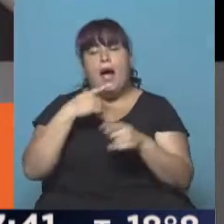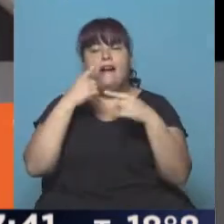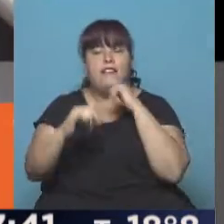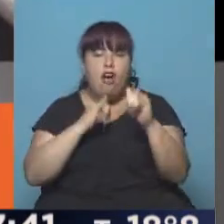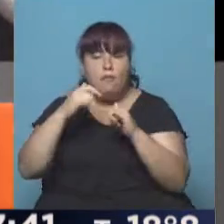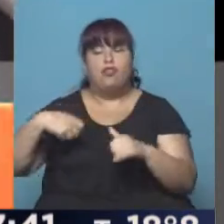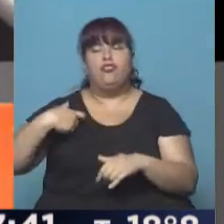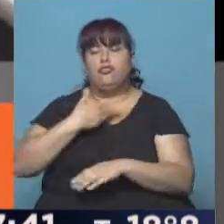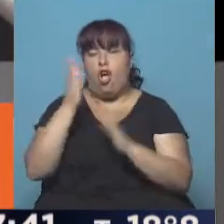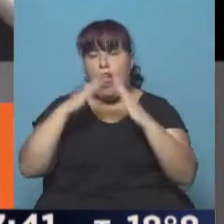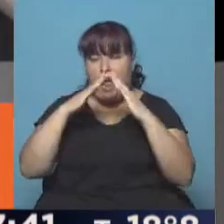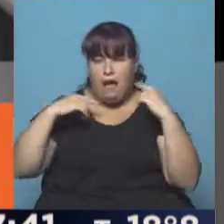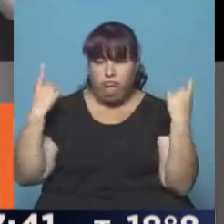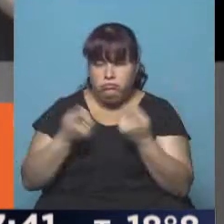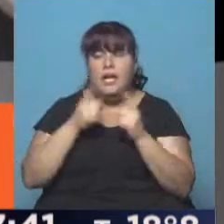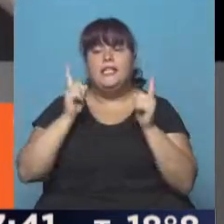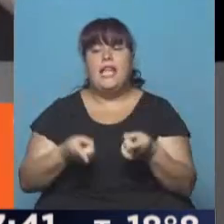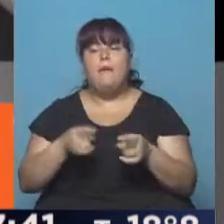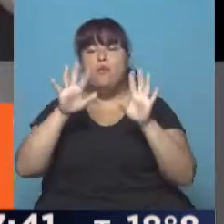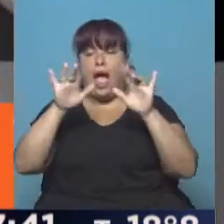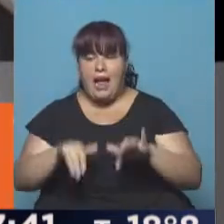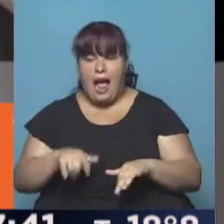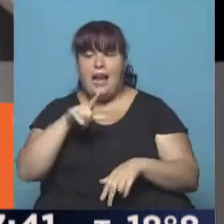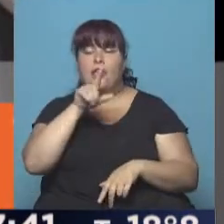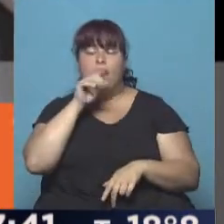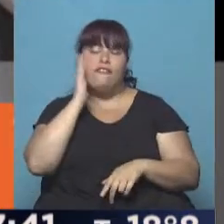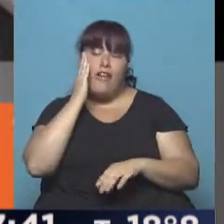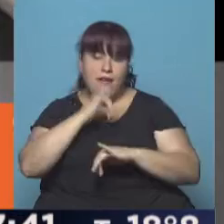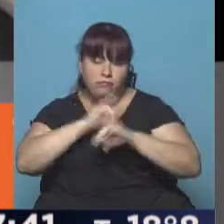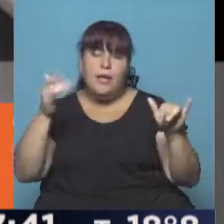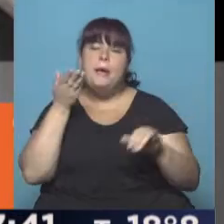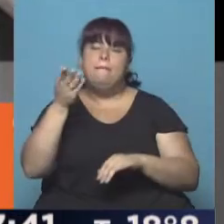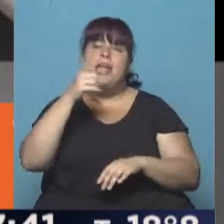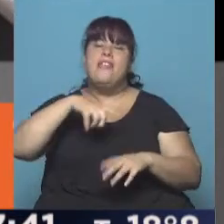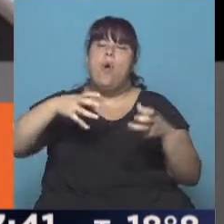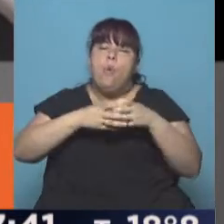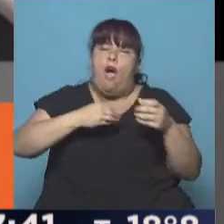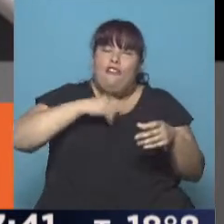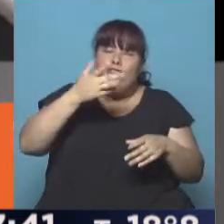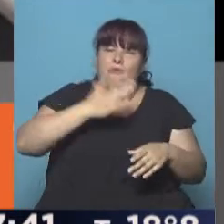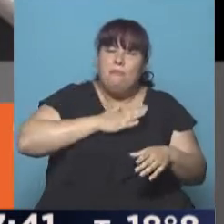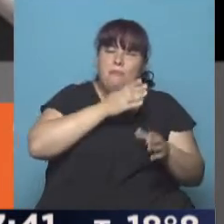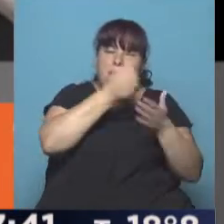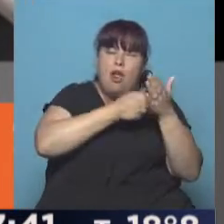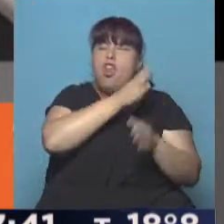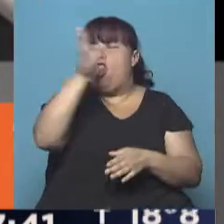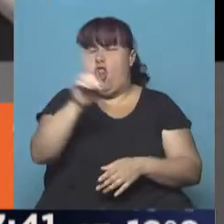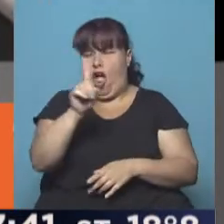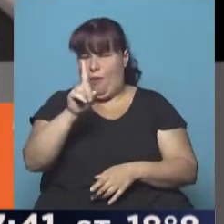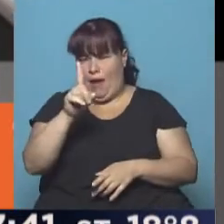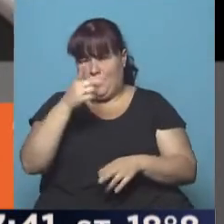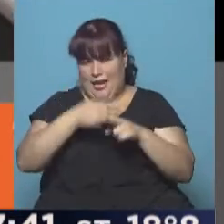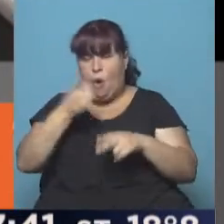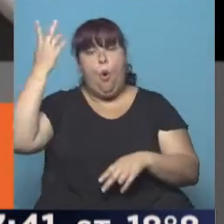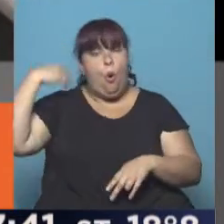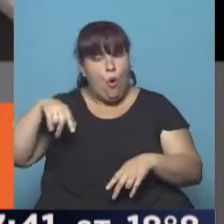informe socioambiental y a través de una carta que publicó en su cuenta de Facebook pidió a la militancia que por favor no vayan a Comodoro Py porque la última